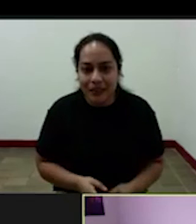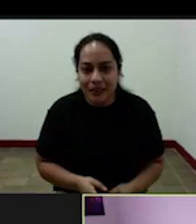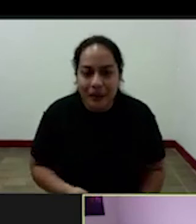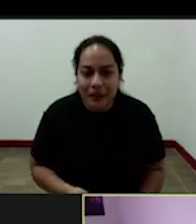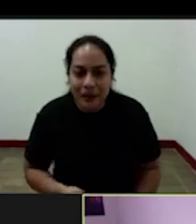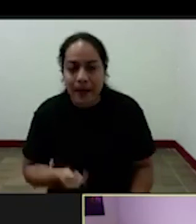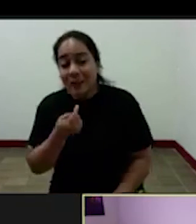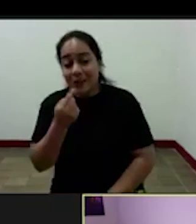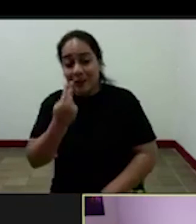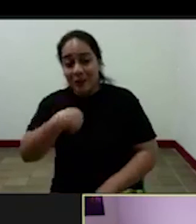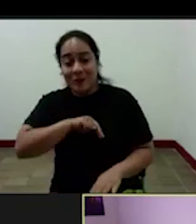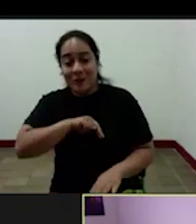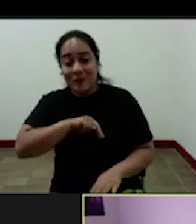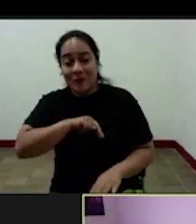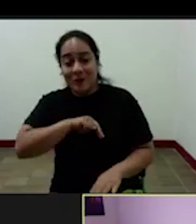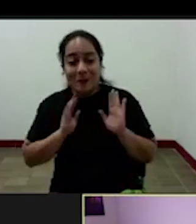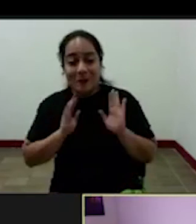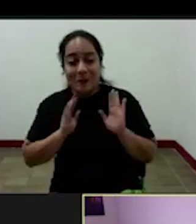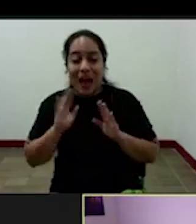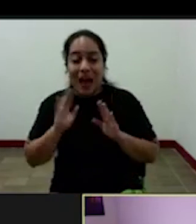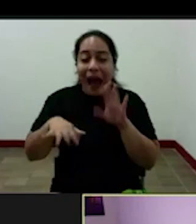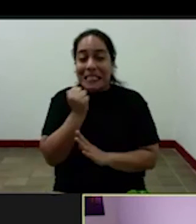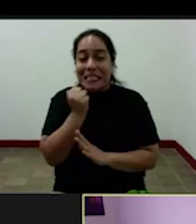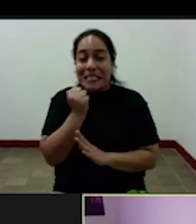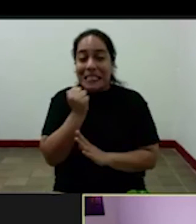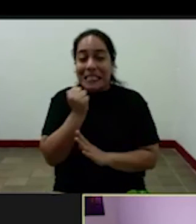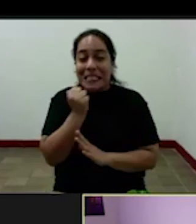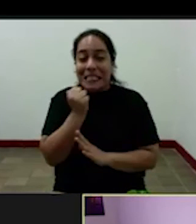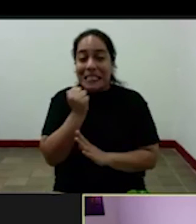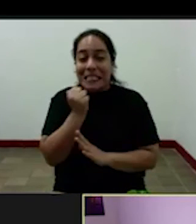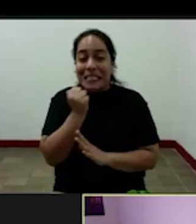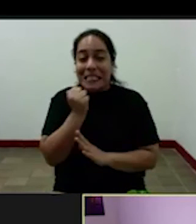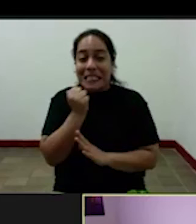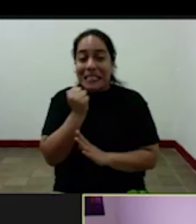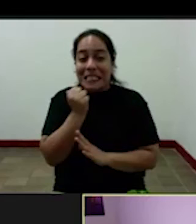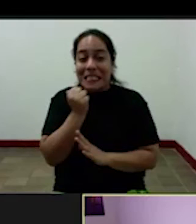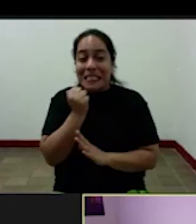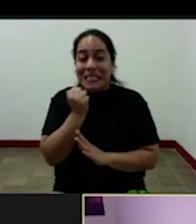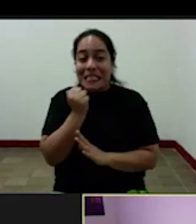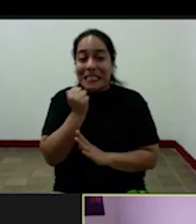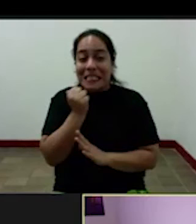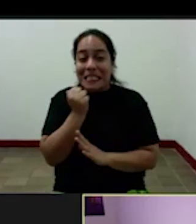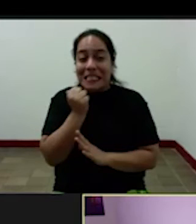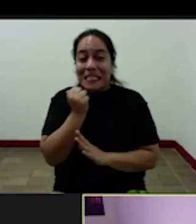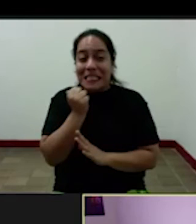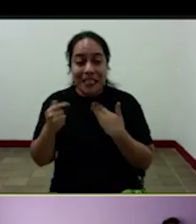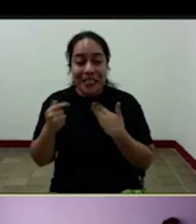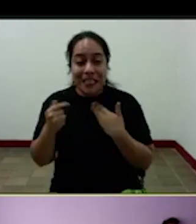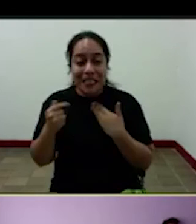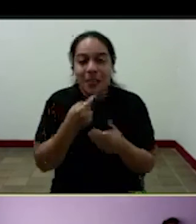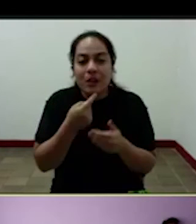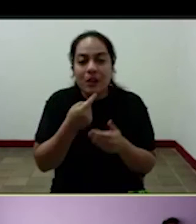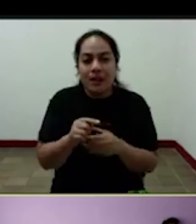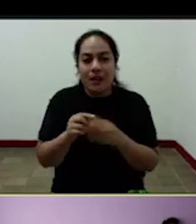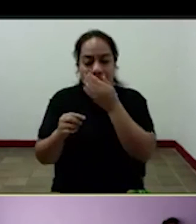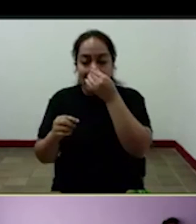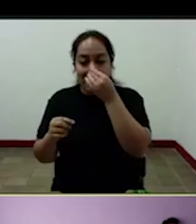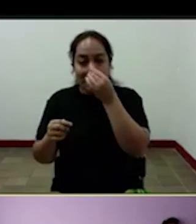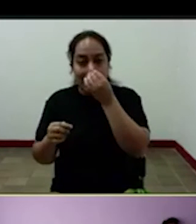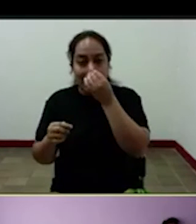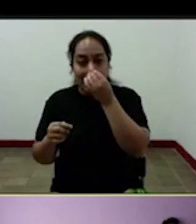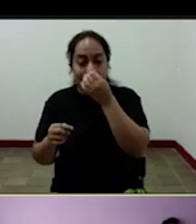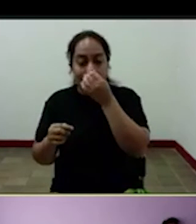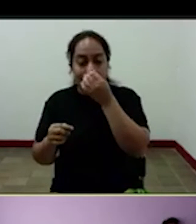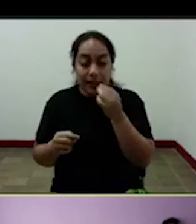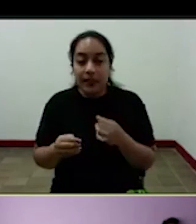los diversos programas, estamos muy marcados en los procesos correspondientes a las disciplinas. Y te hago una última